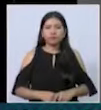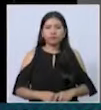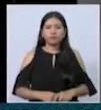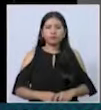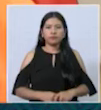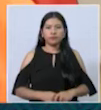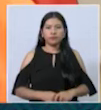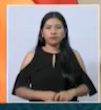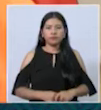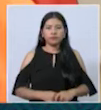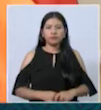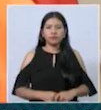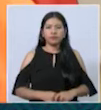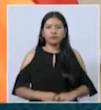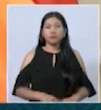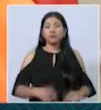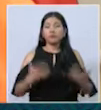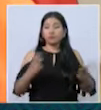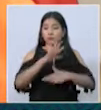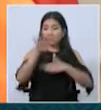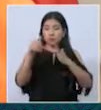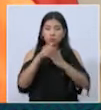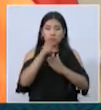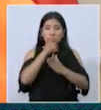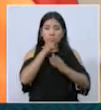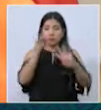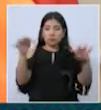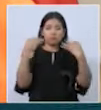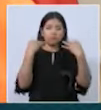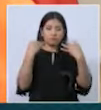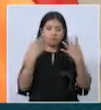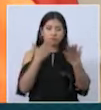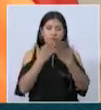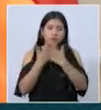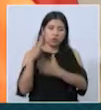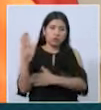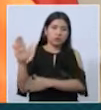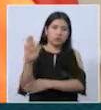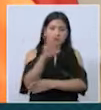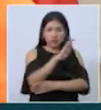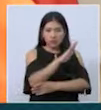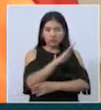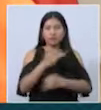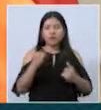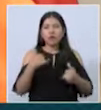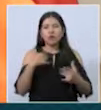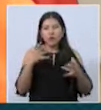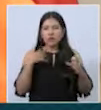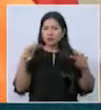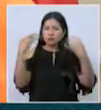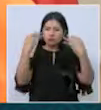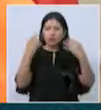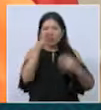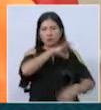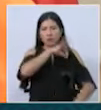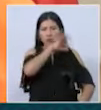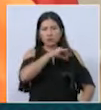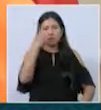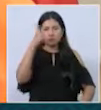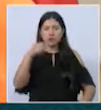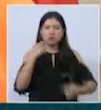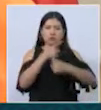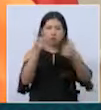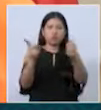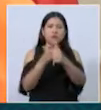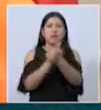de impunidad. Estimados de la prensa, tengan ustedes muy buenas tardes. Aprovecho los medios de comunicación para saludar al